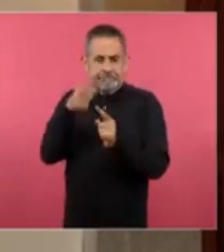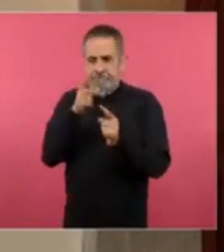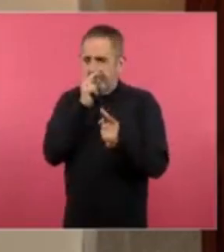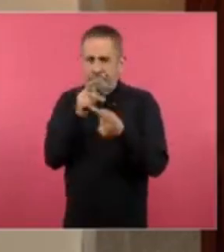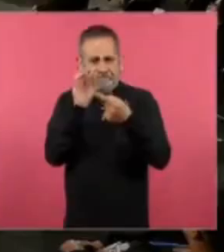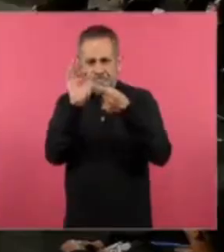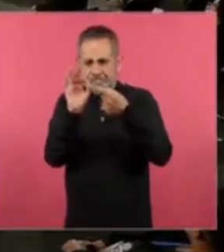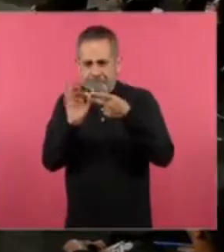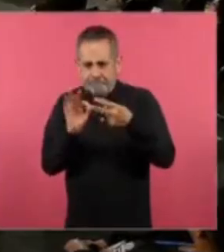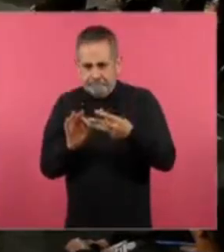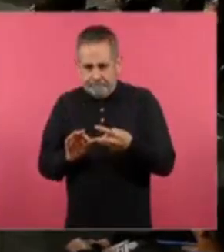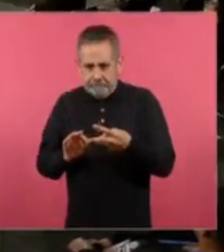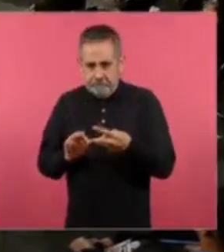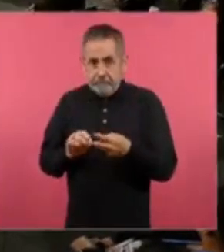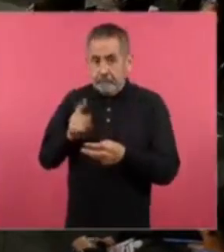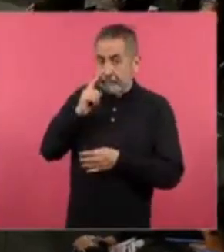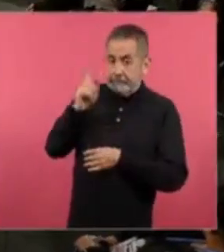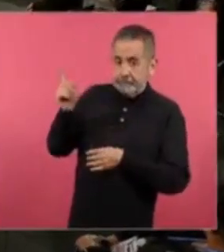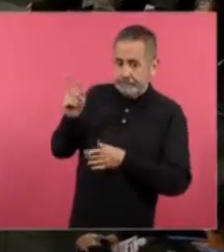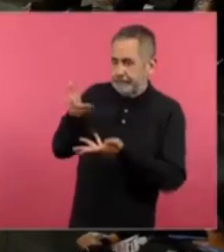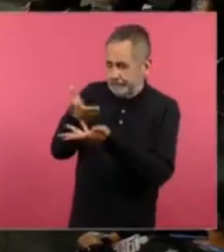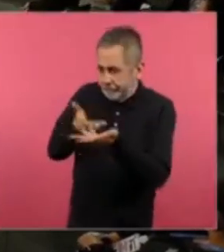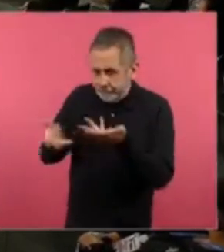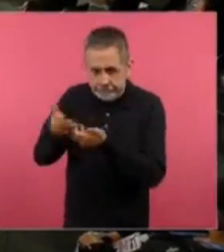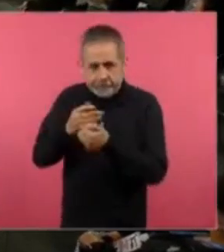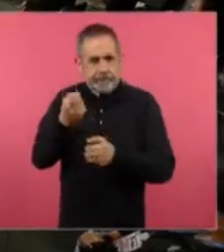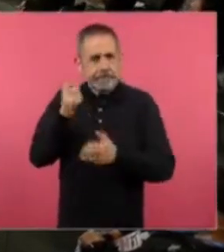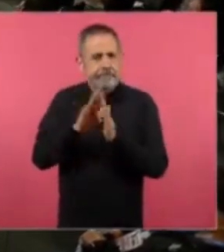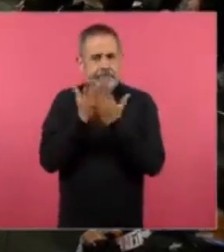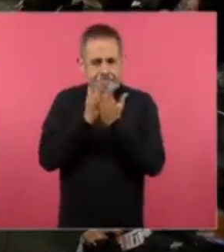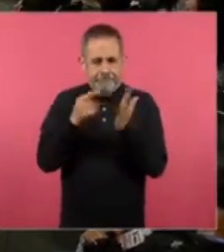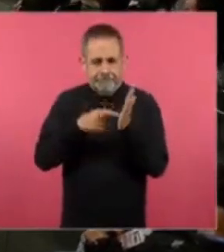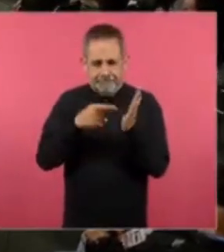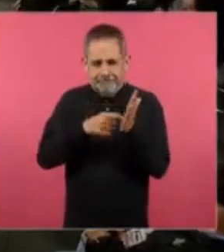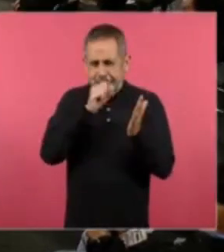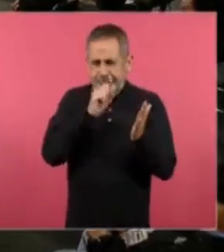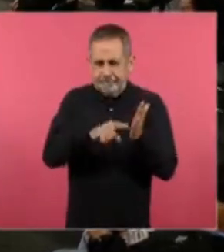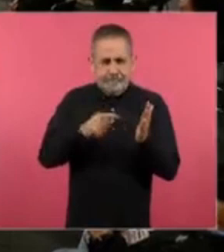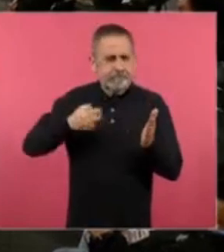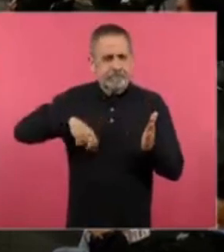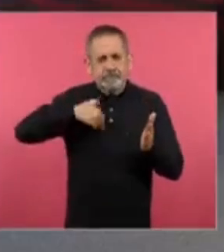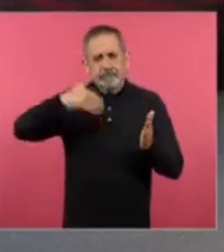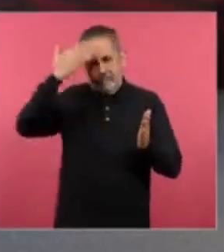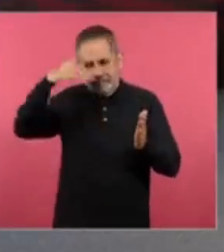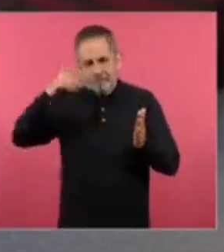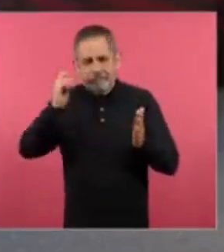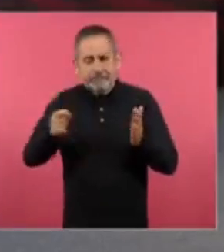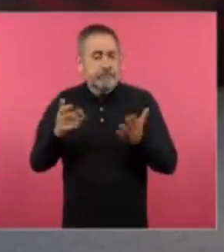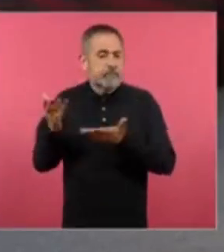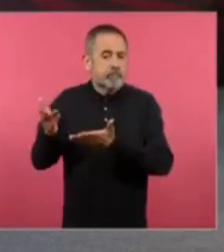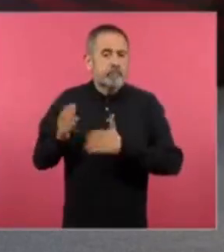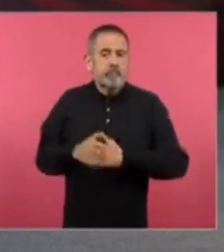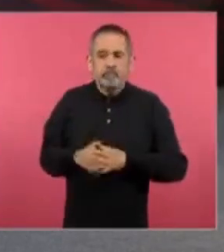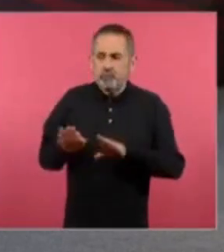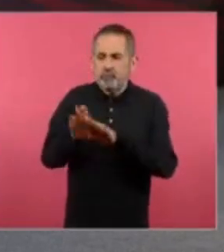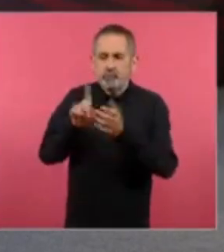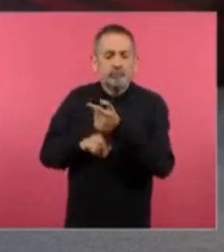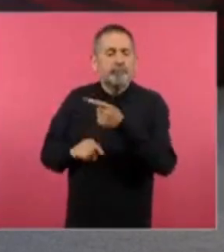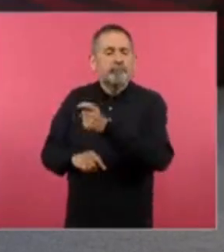especializado, pero acá está también una imagen sacada del libro de nuestros saberes. Pues esto